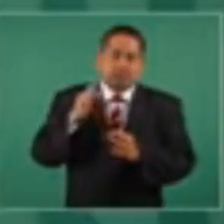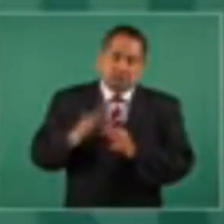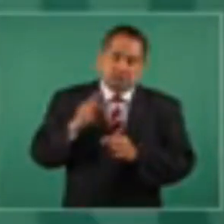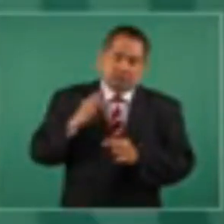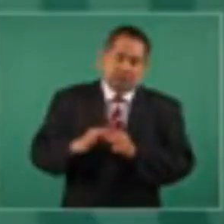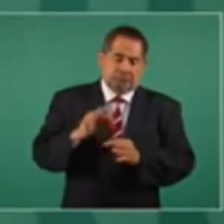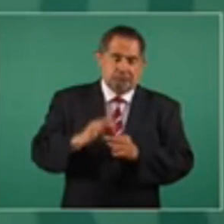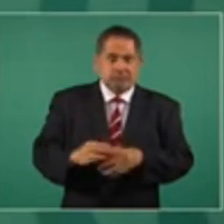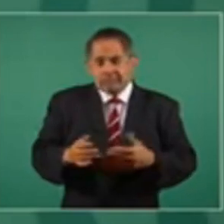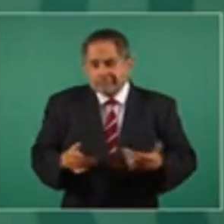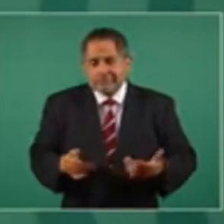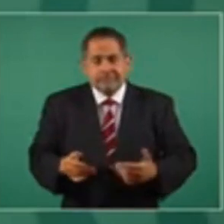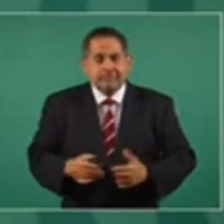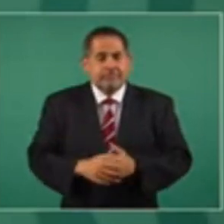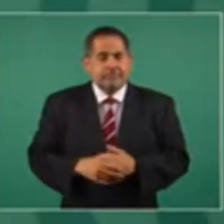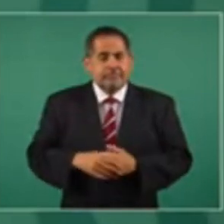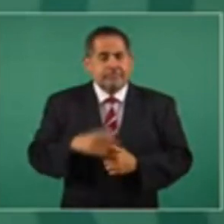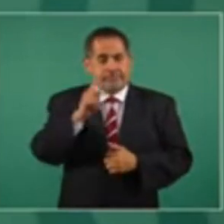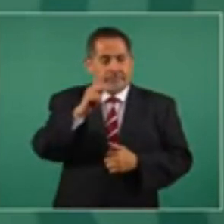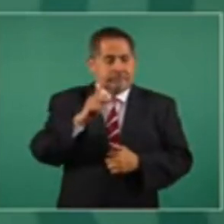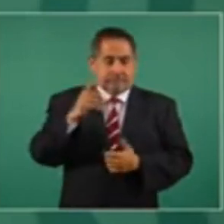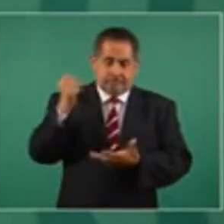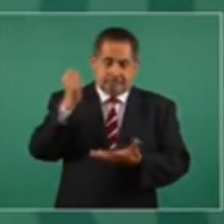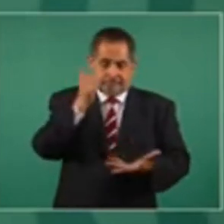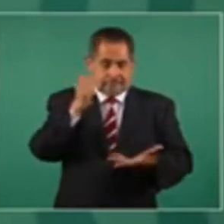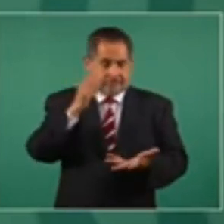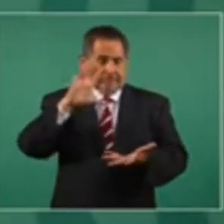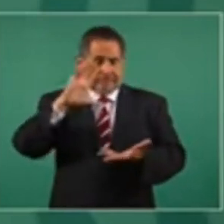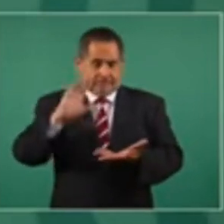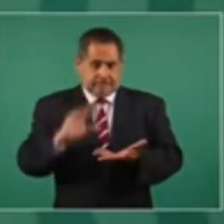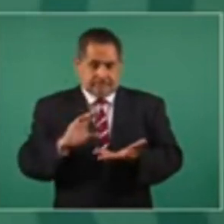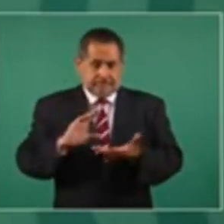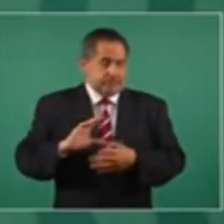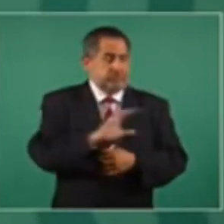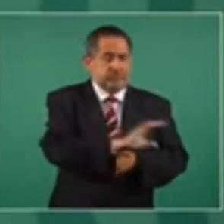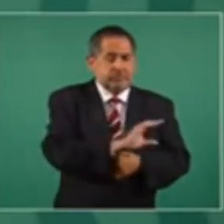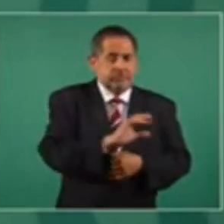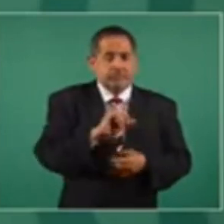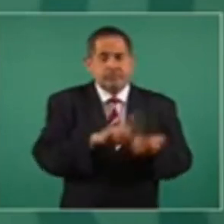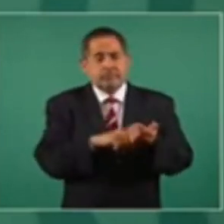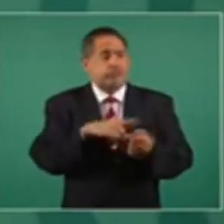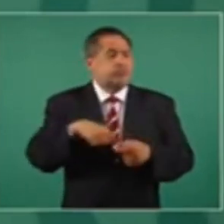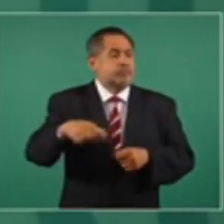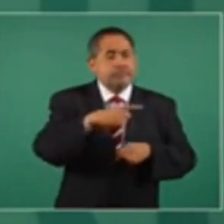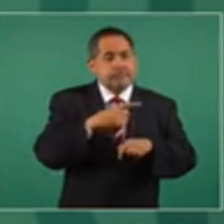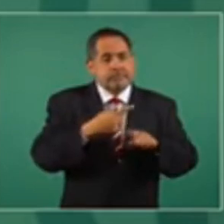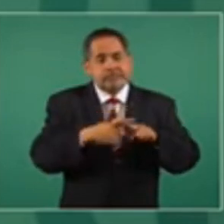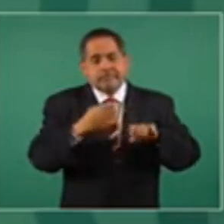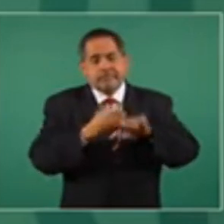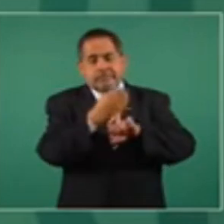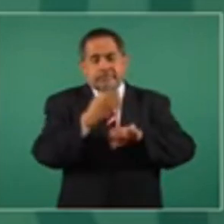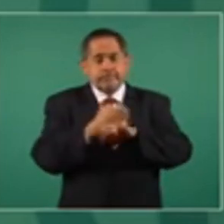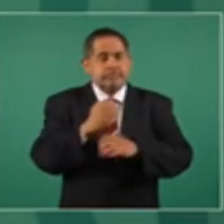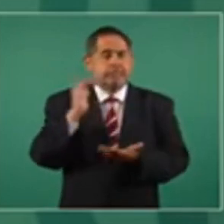puntualmente, pero las participaciones de los estados cada vez